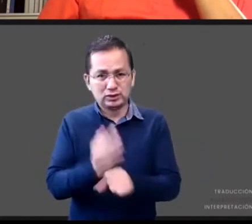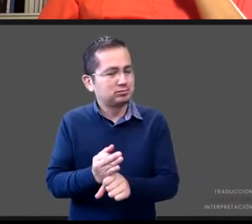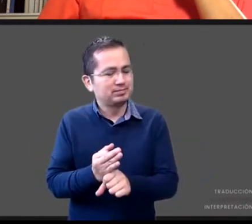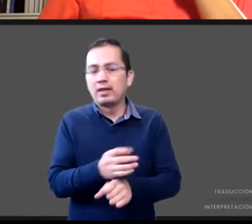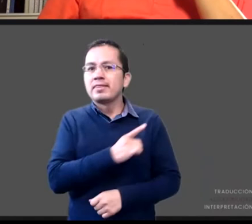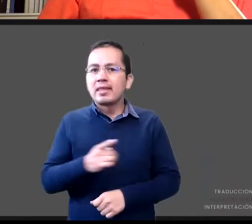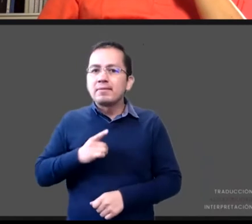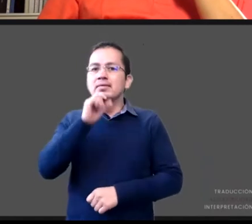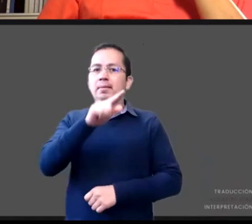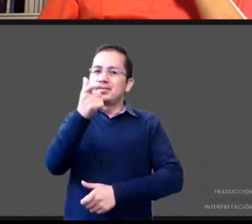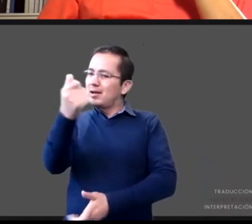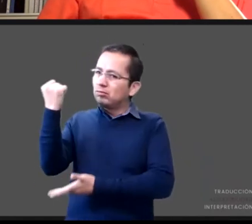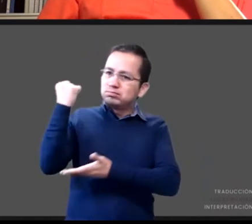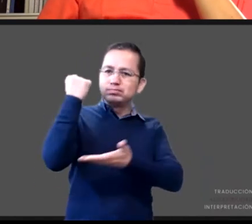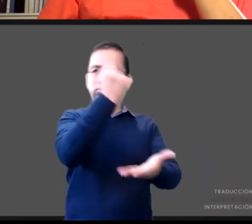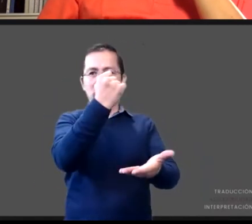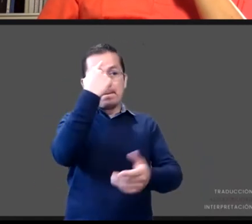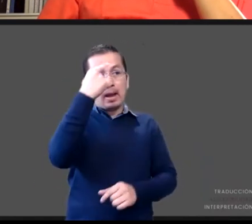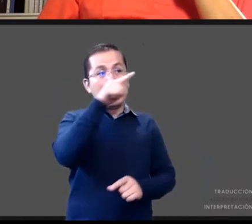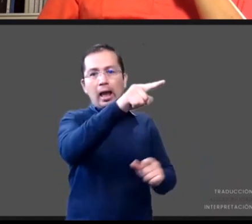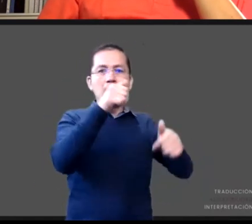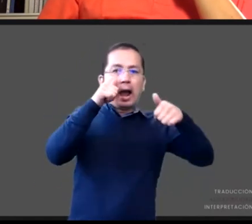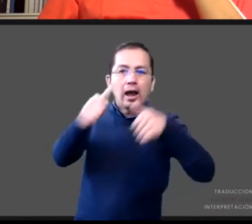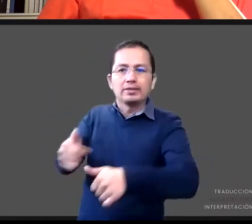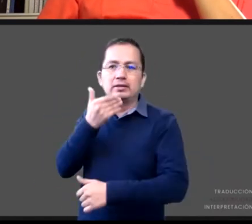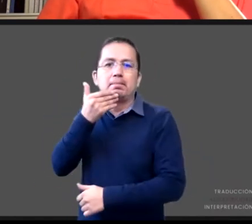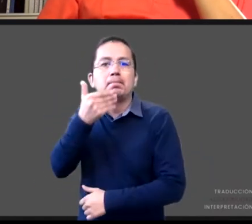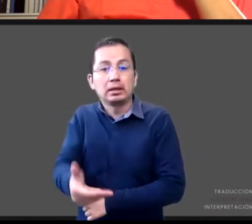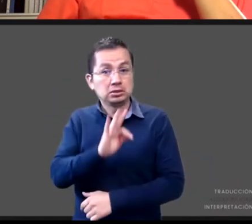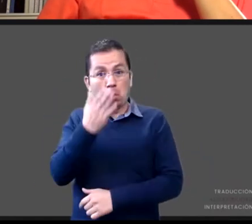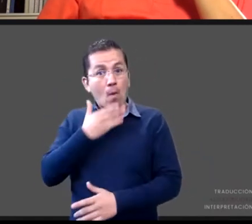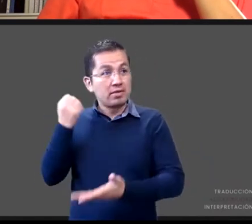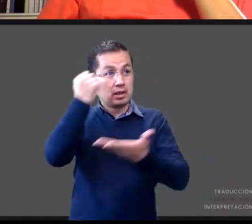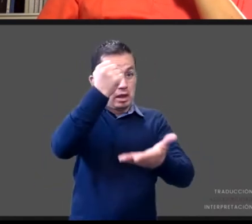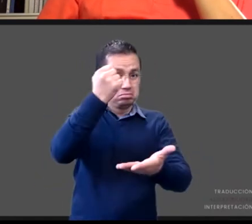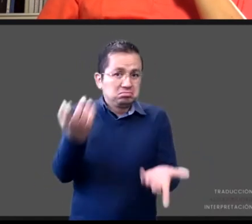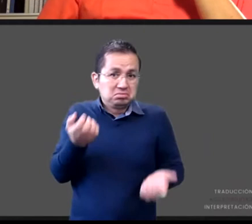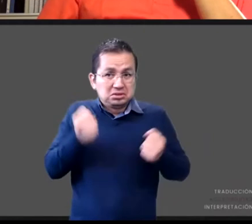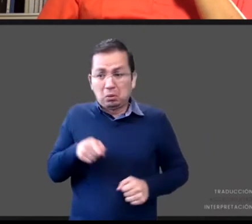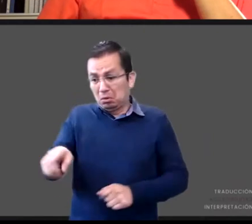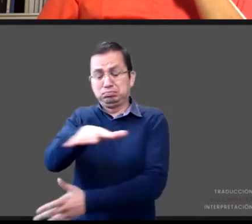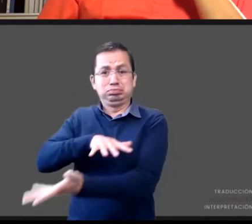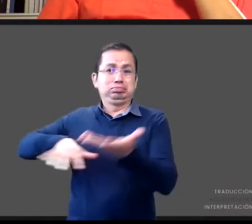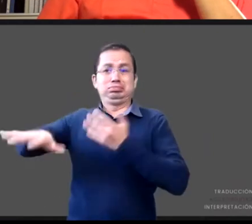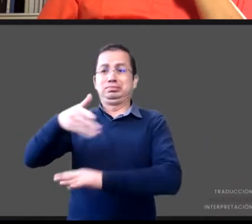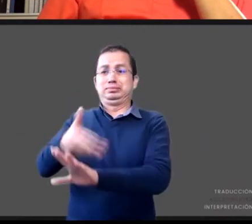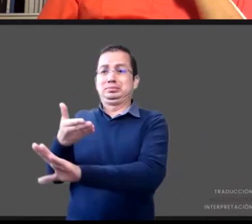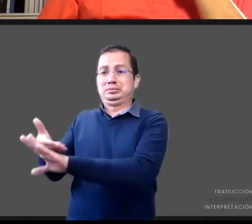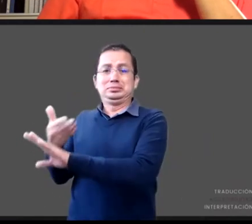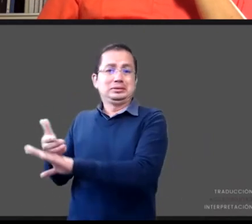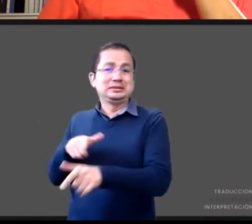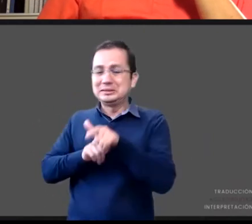poder disminuir de manera importante la violencia y no vamos a atacar las causas estructurales de una sociedad